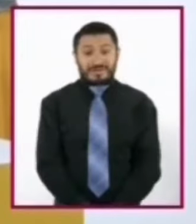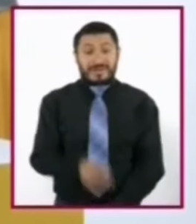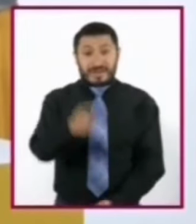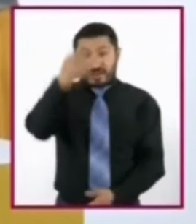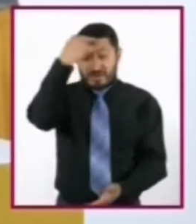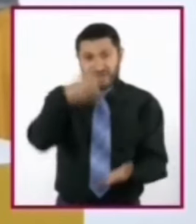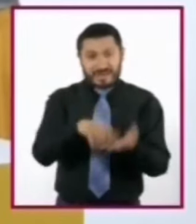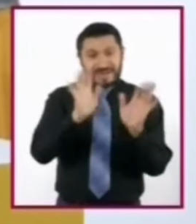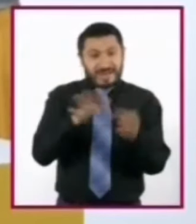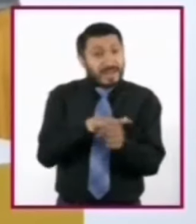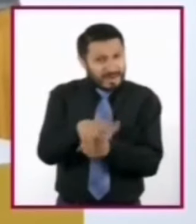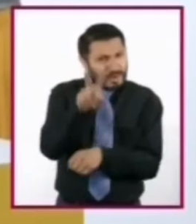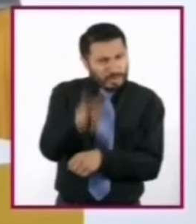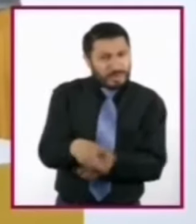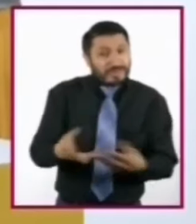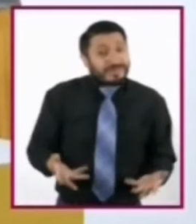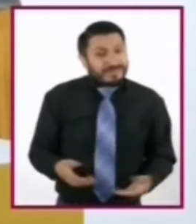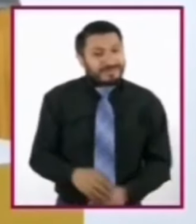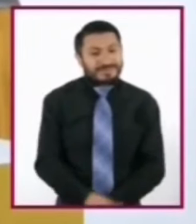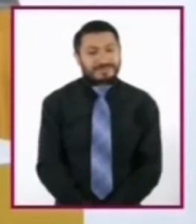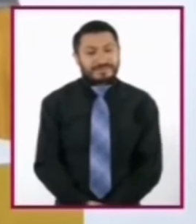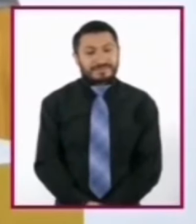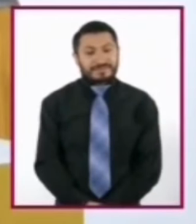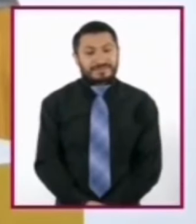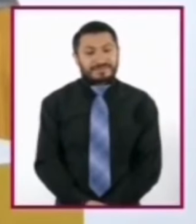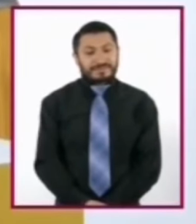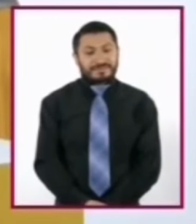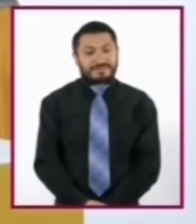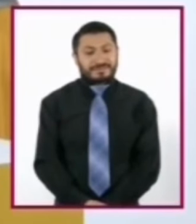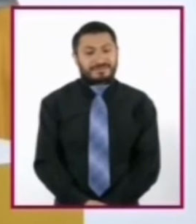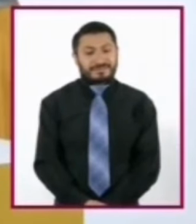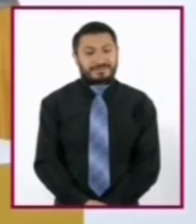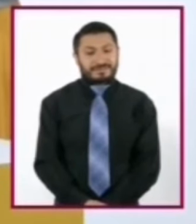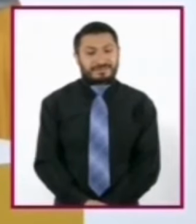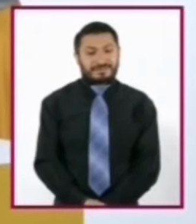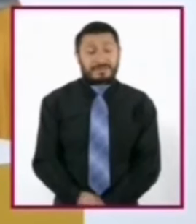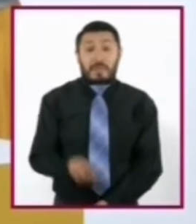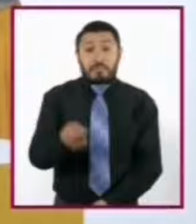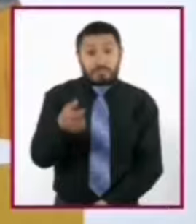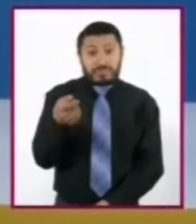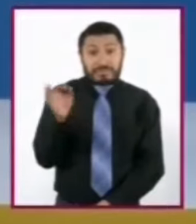Creías que estaba lleno, ¿no? Pues ya casi.